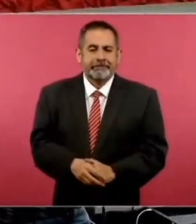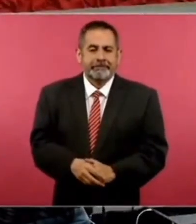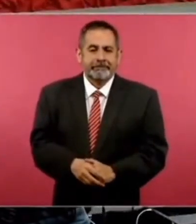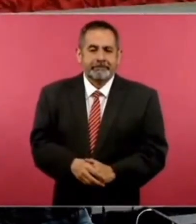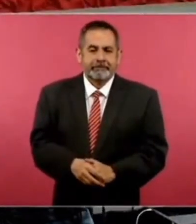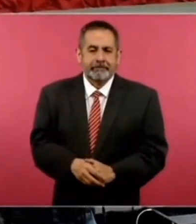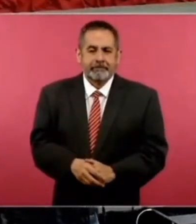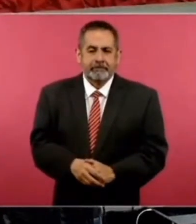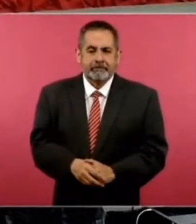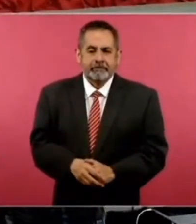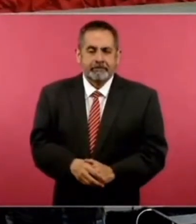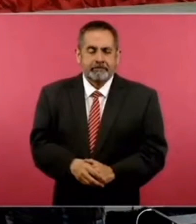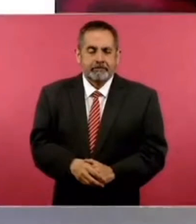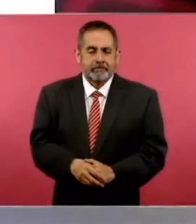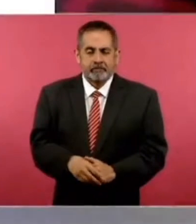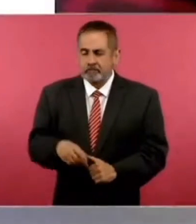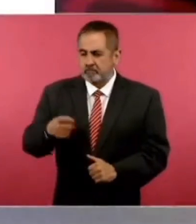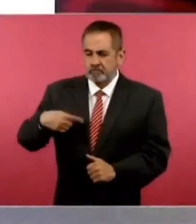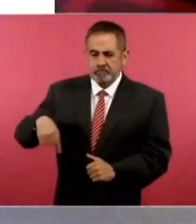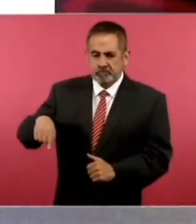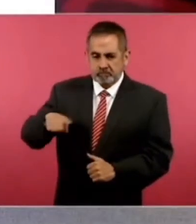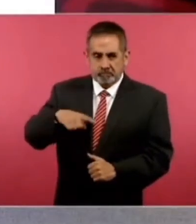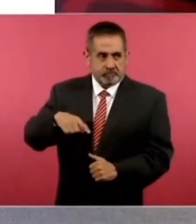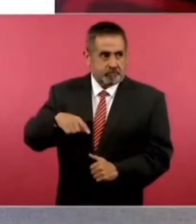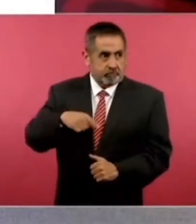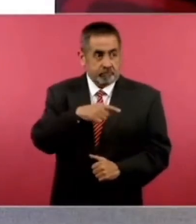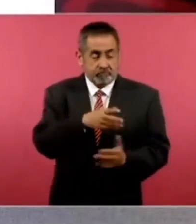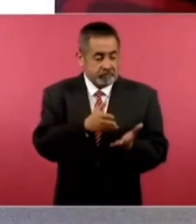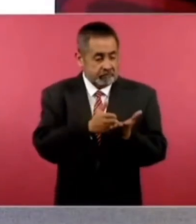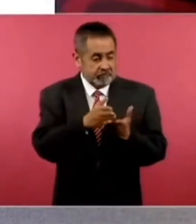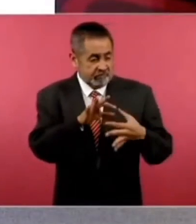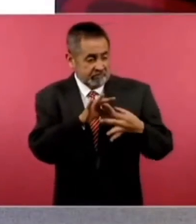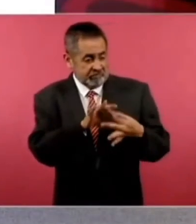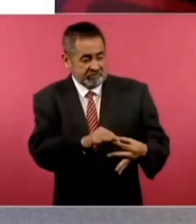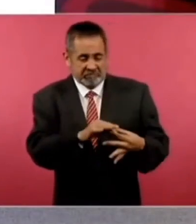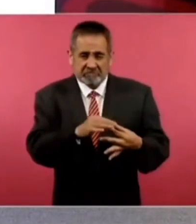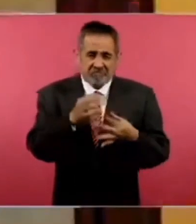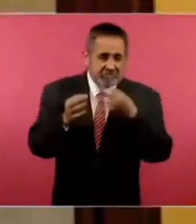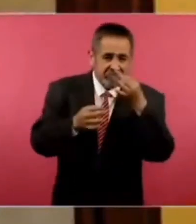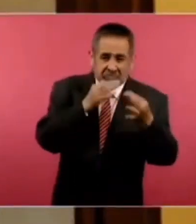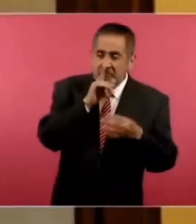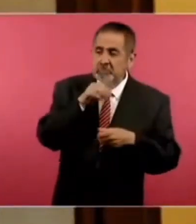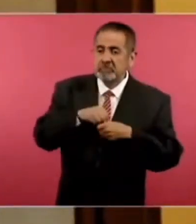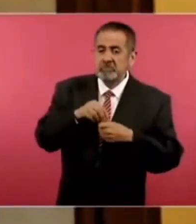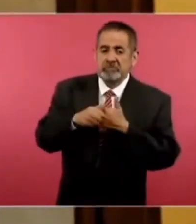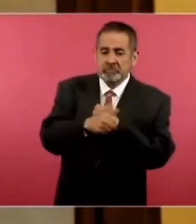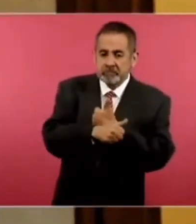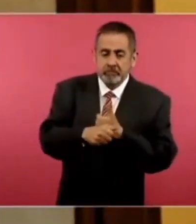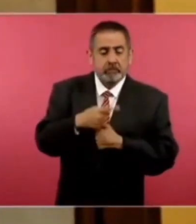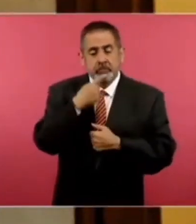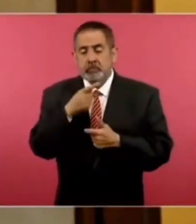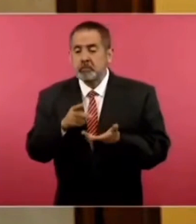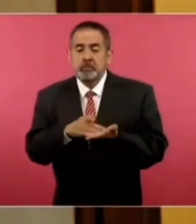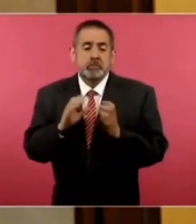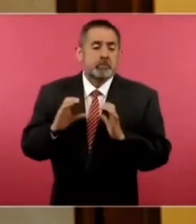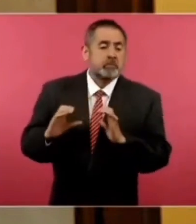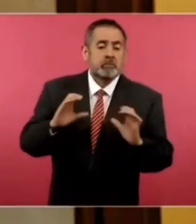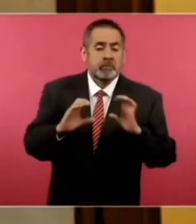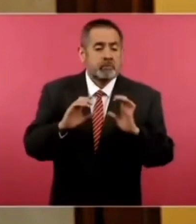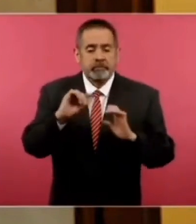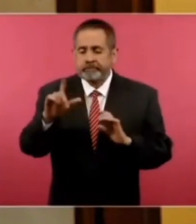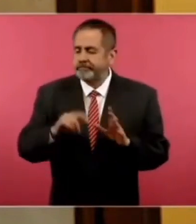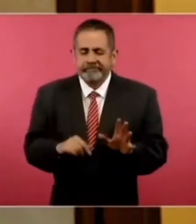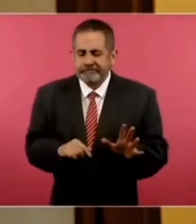a sus preceptos no confesados, aunque emanaban en ocasiones de cautelosos